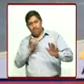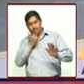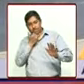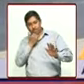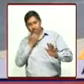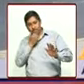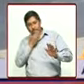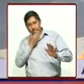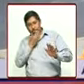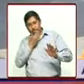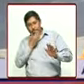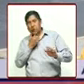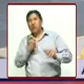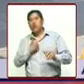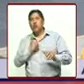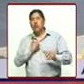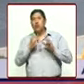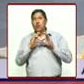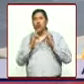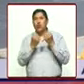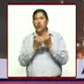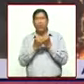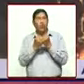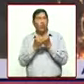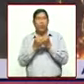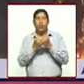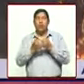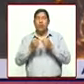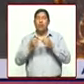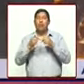Normalmente tendría que tener un curso de bomberos forestales, un CBF.